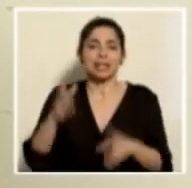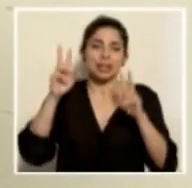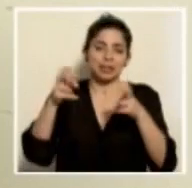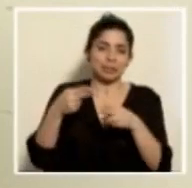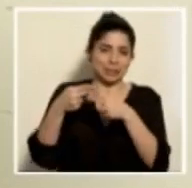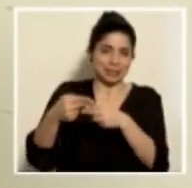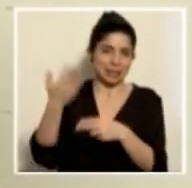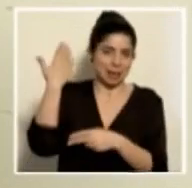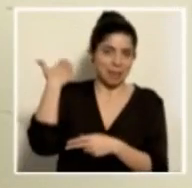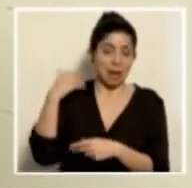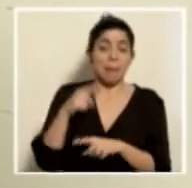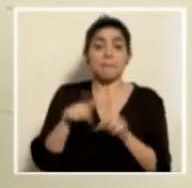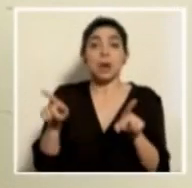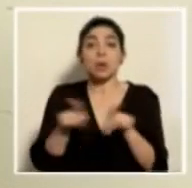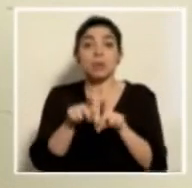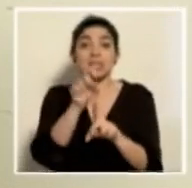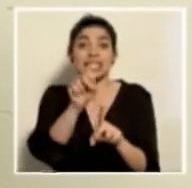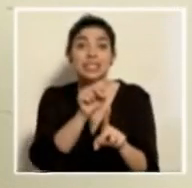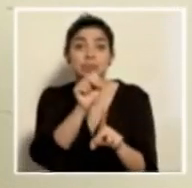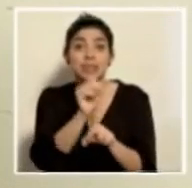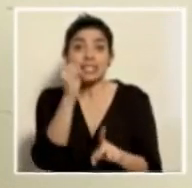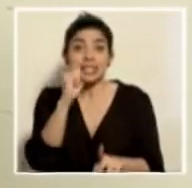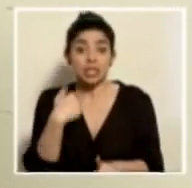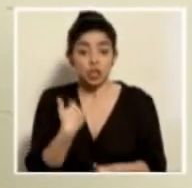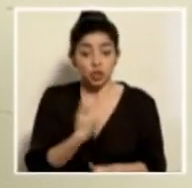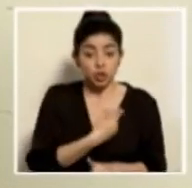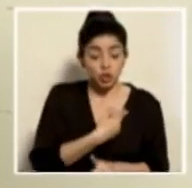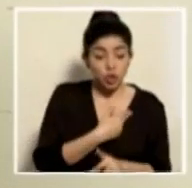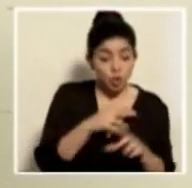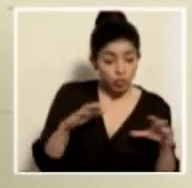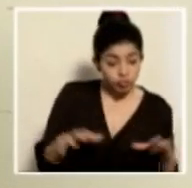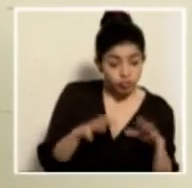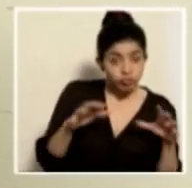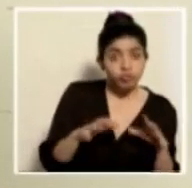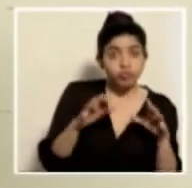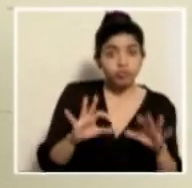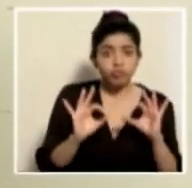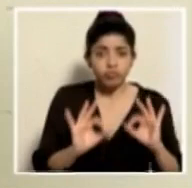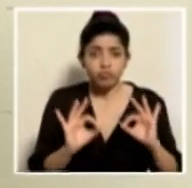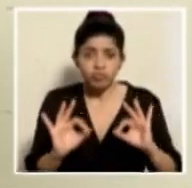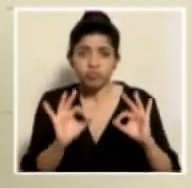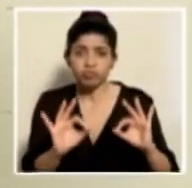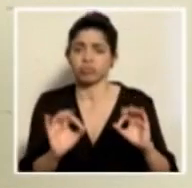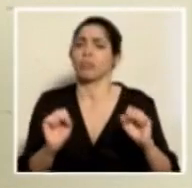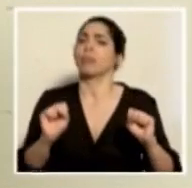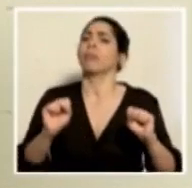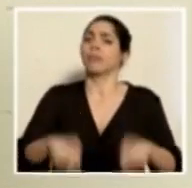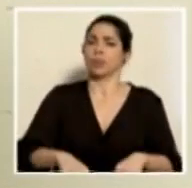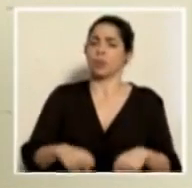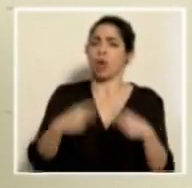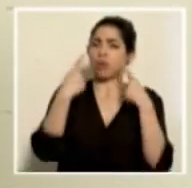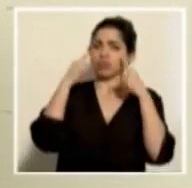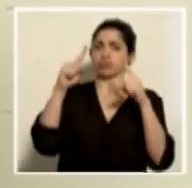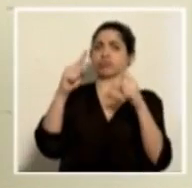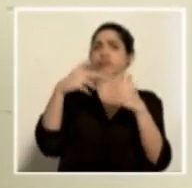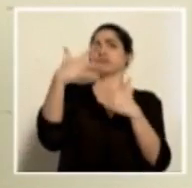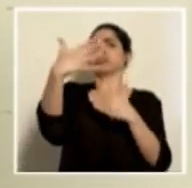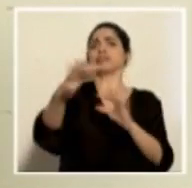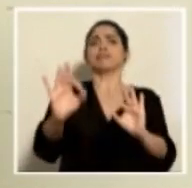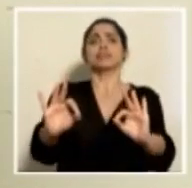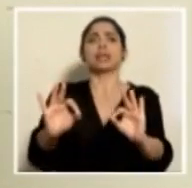un escenario donde si nosotros hacemos las cosas bien, podemos salir muy bien parados de